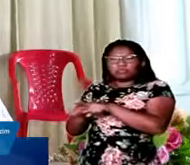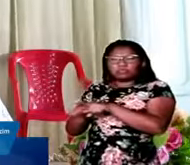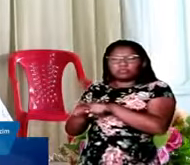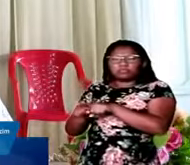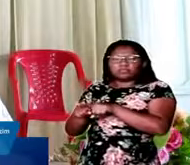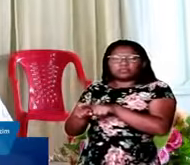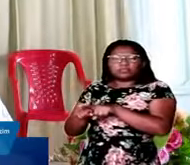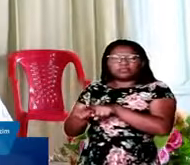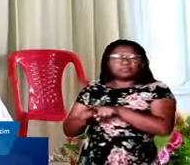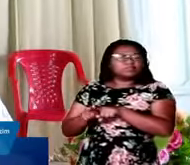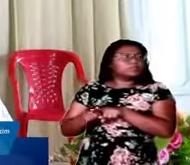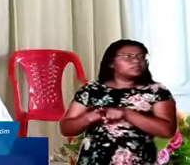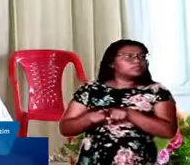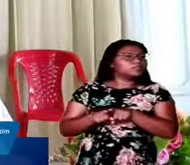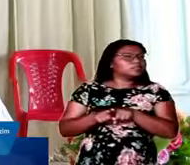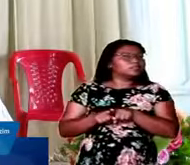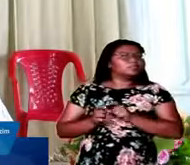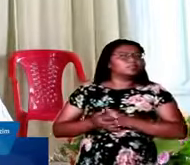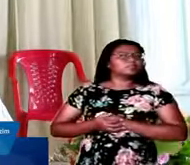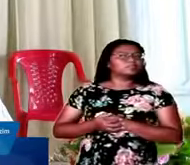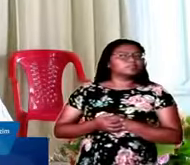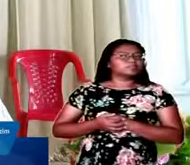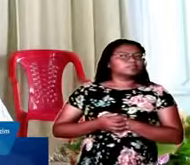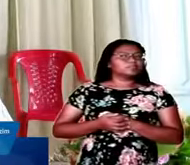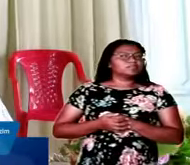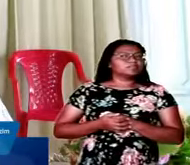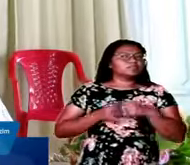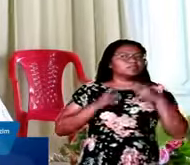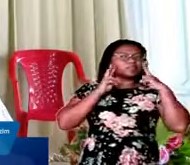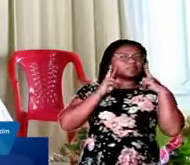a quien estás viendo ahí.